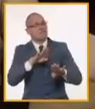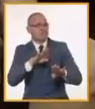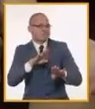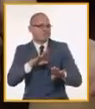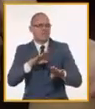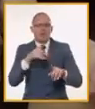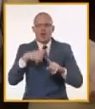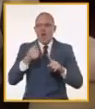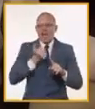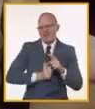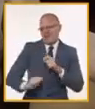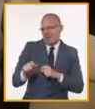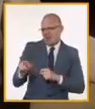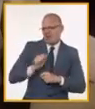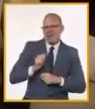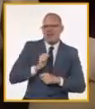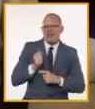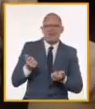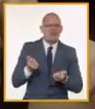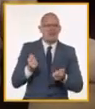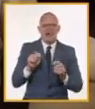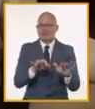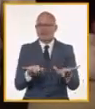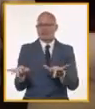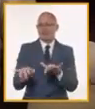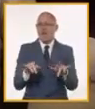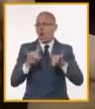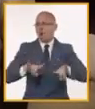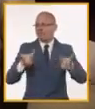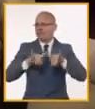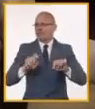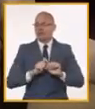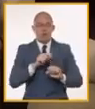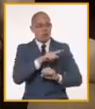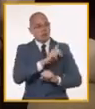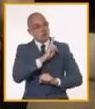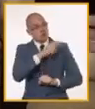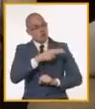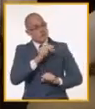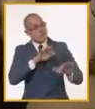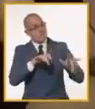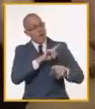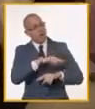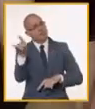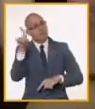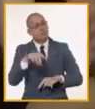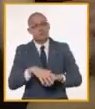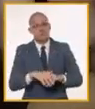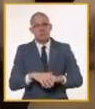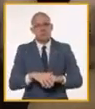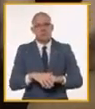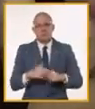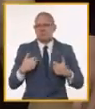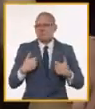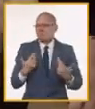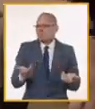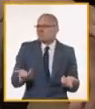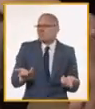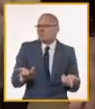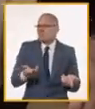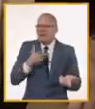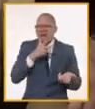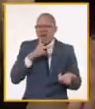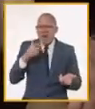un concierto de piano en la universidad, el hijo que sabía piano, estaba estudiando piano, pero fue a dar